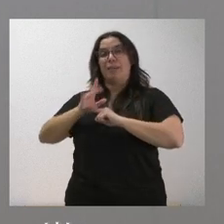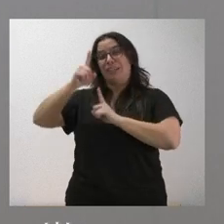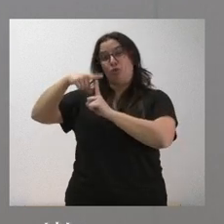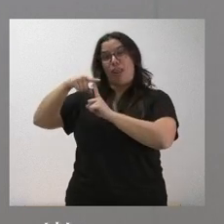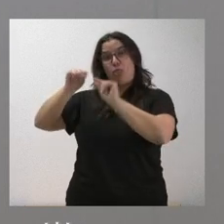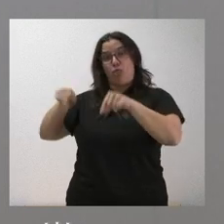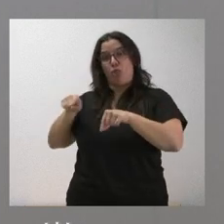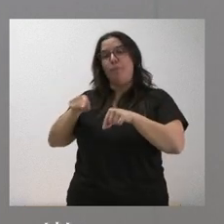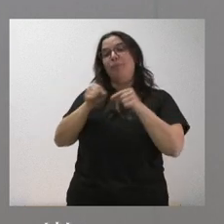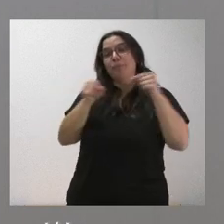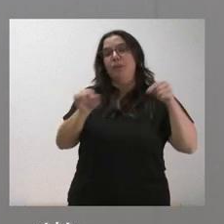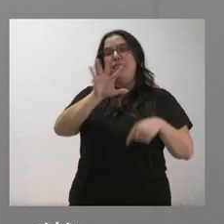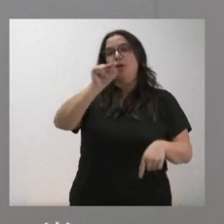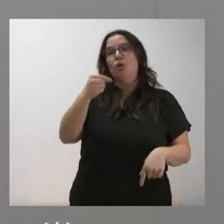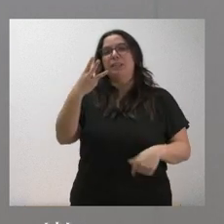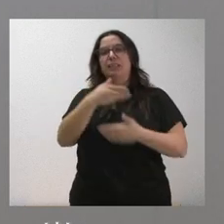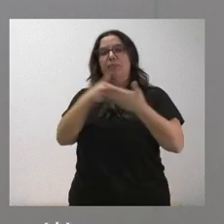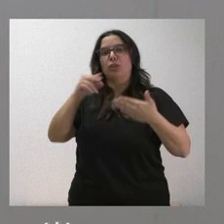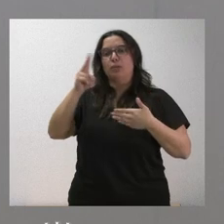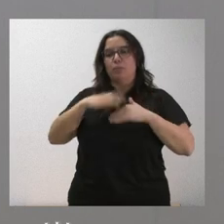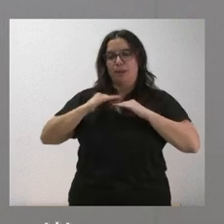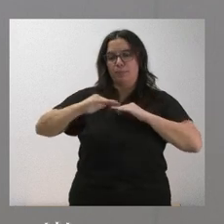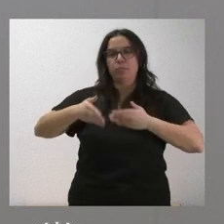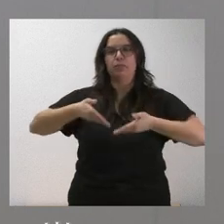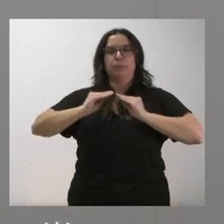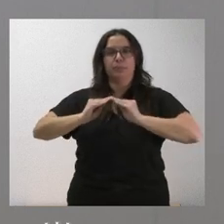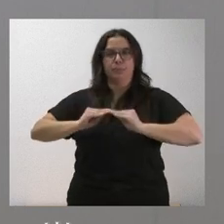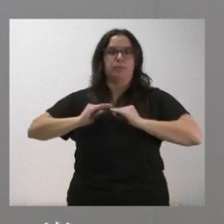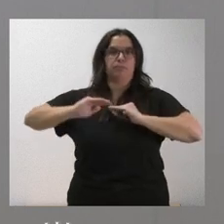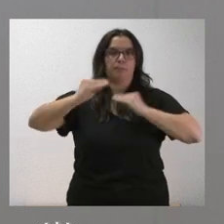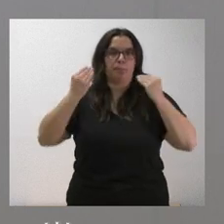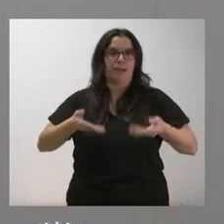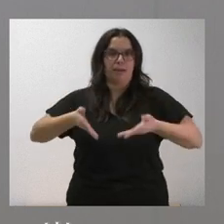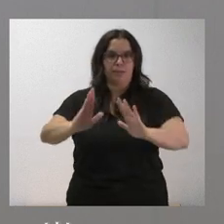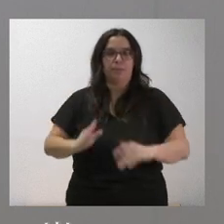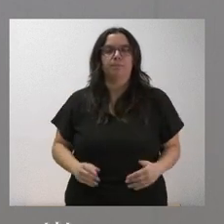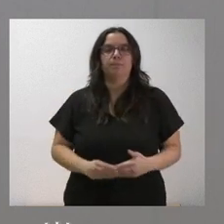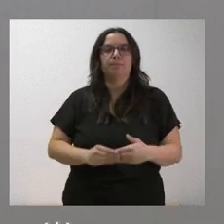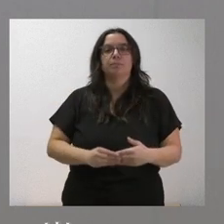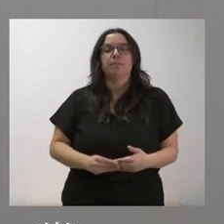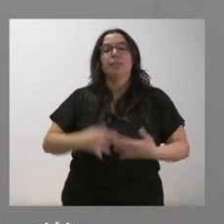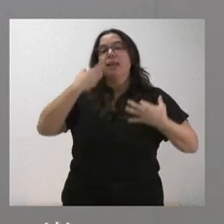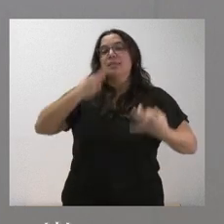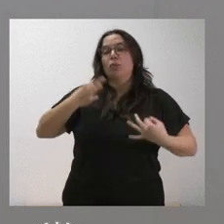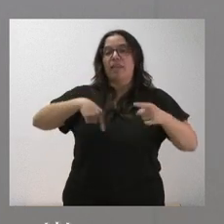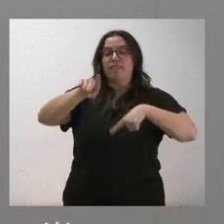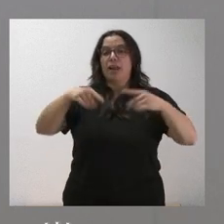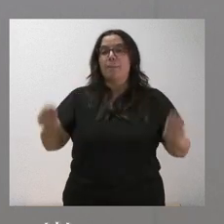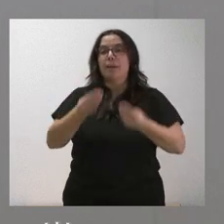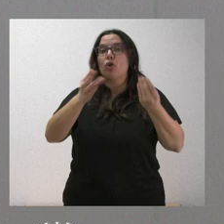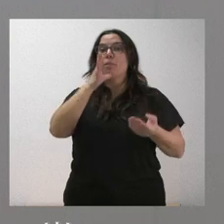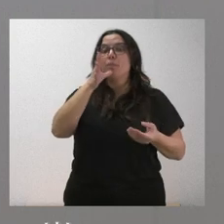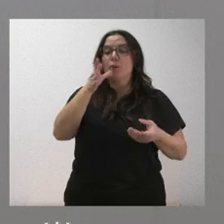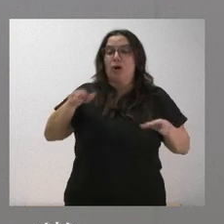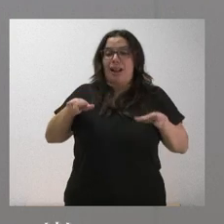el importe es de 5,3 millones de euros se mejora la seguridad Vial a ensancharse la calzada